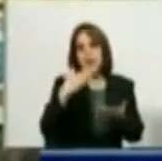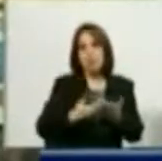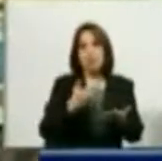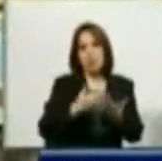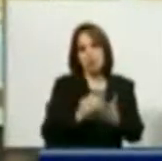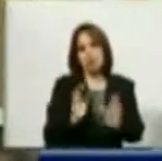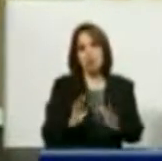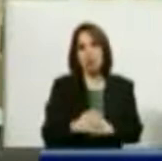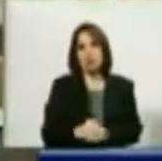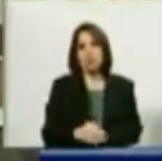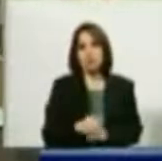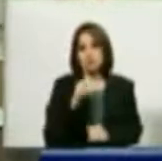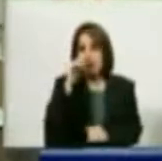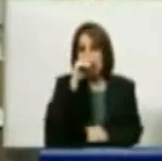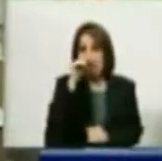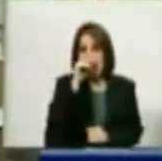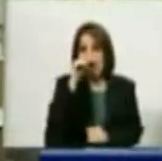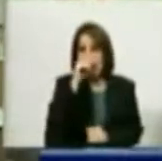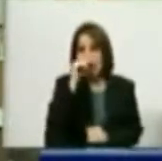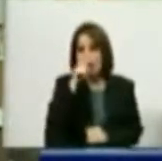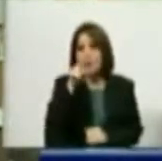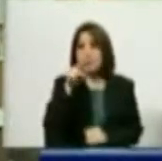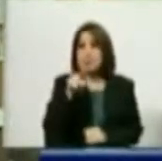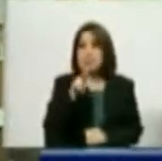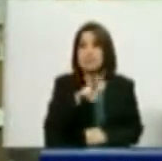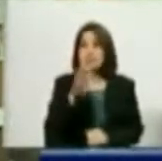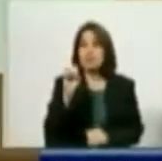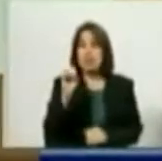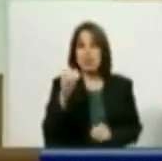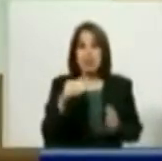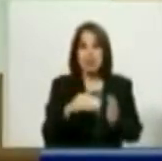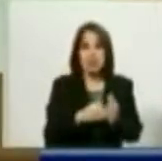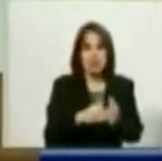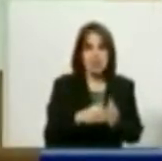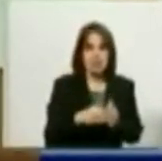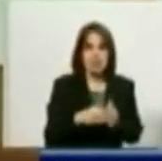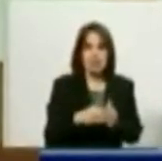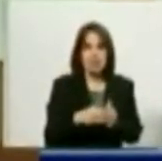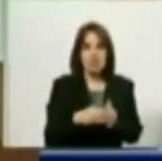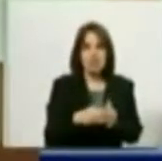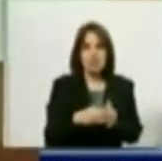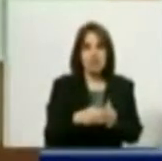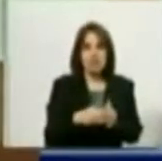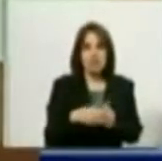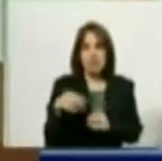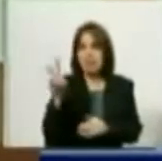soy exagerado y de aquí de veinte mil venezolanos quedaron cinco